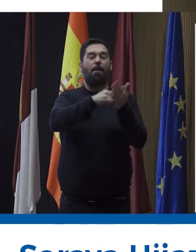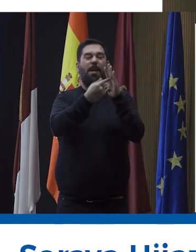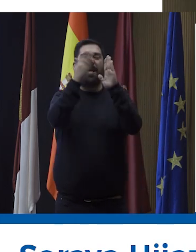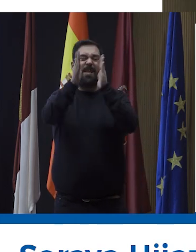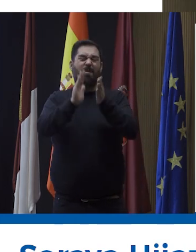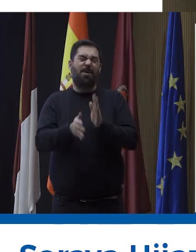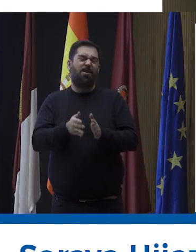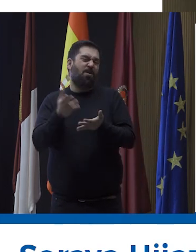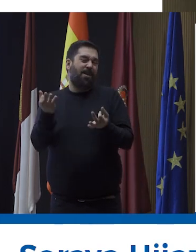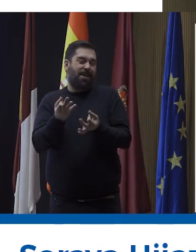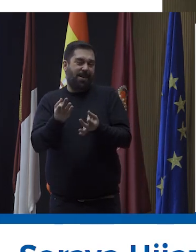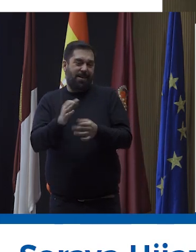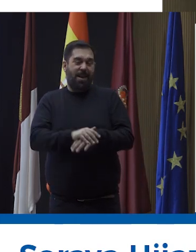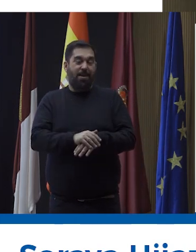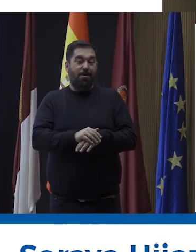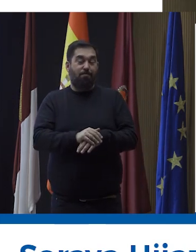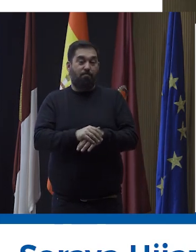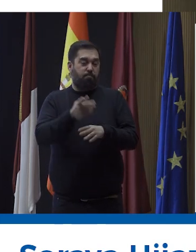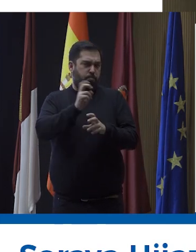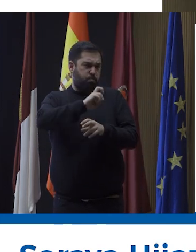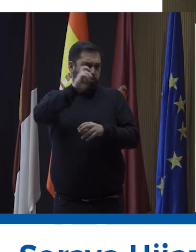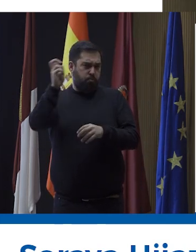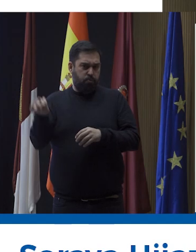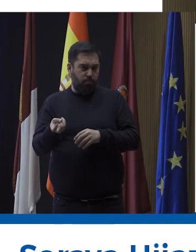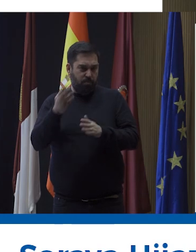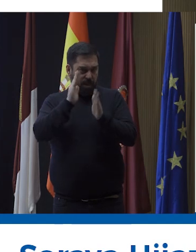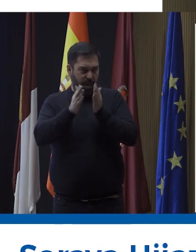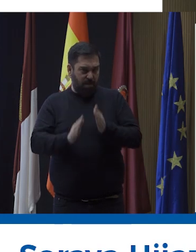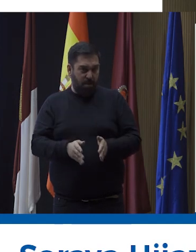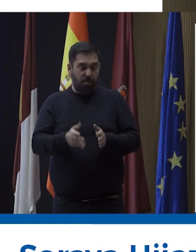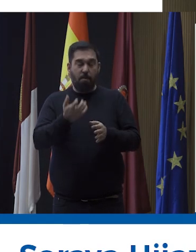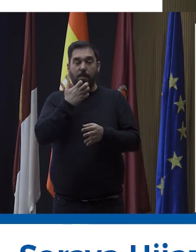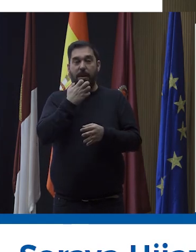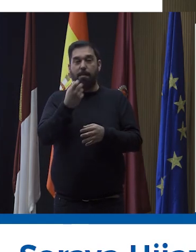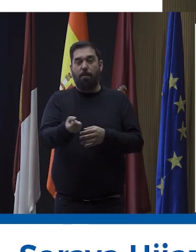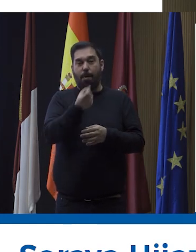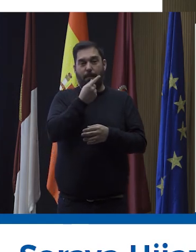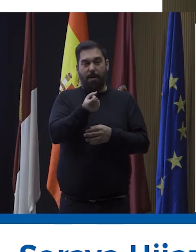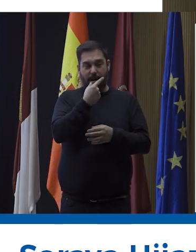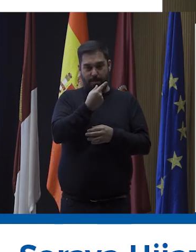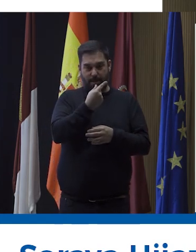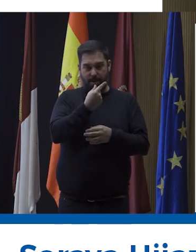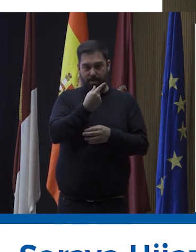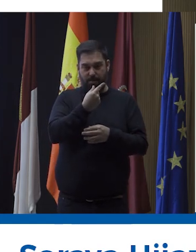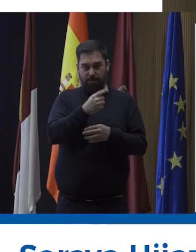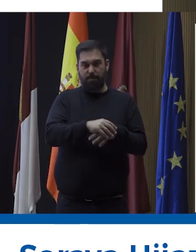Pues tenemos muchas maneras para tratar a los pacientes. Podemos tratarles con fármacos, podemos tratarles